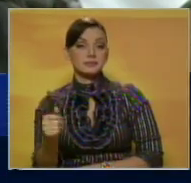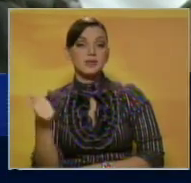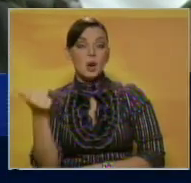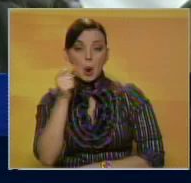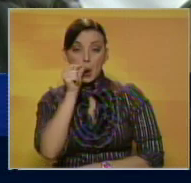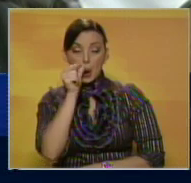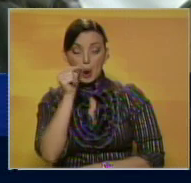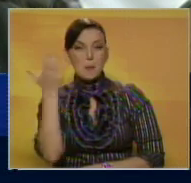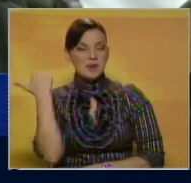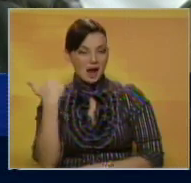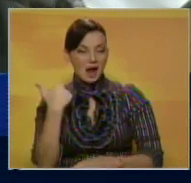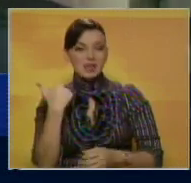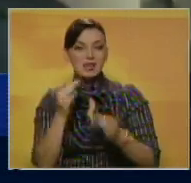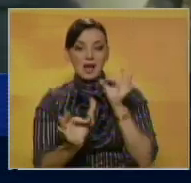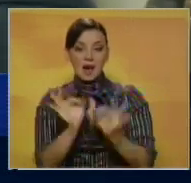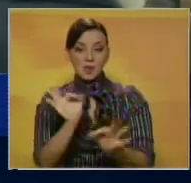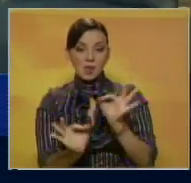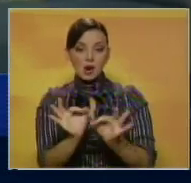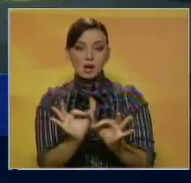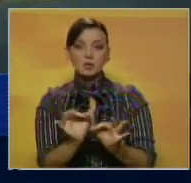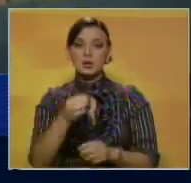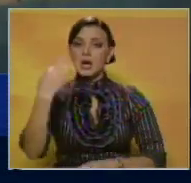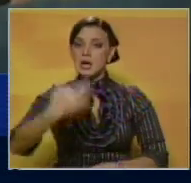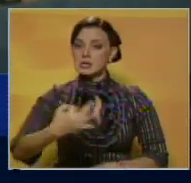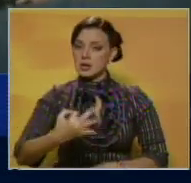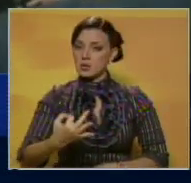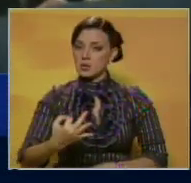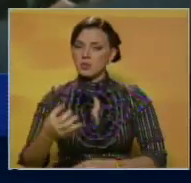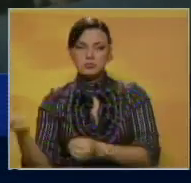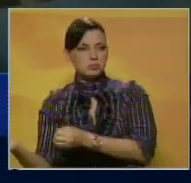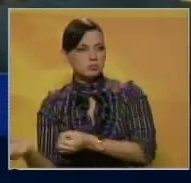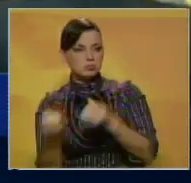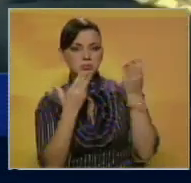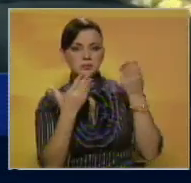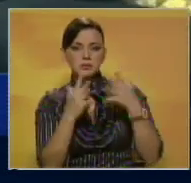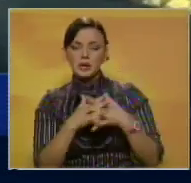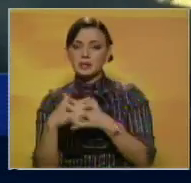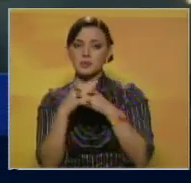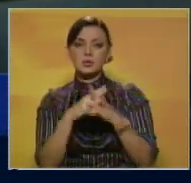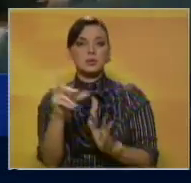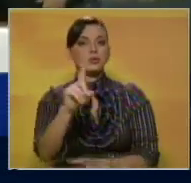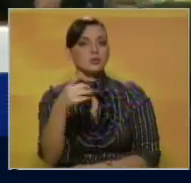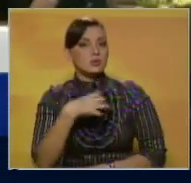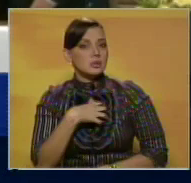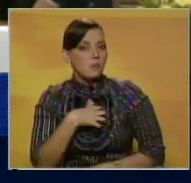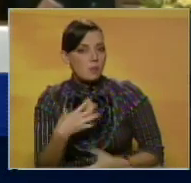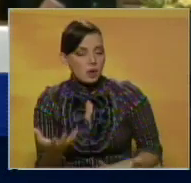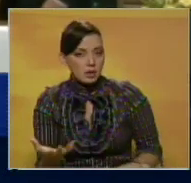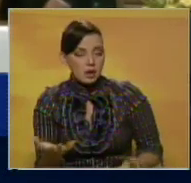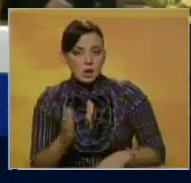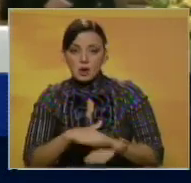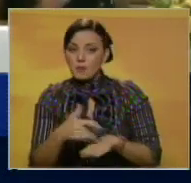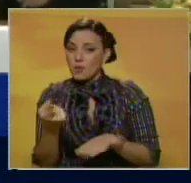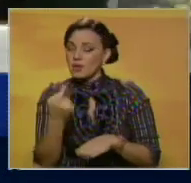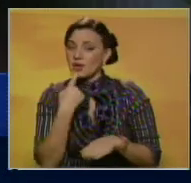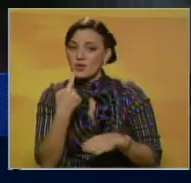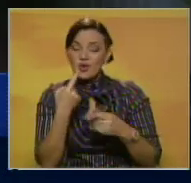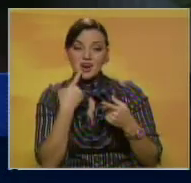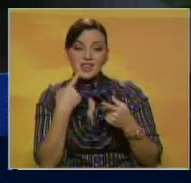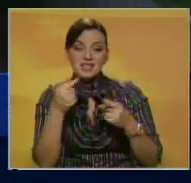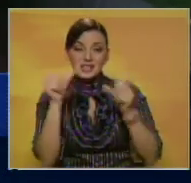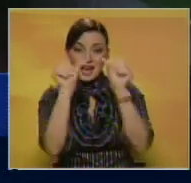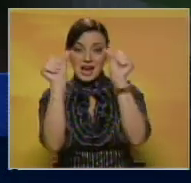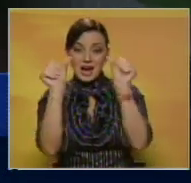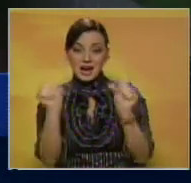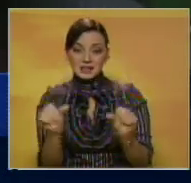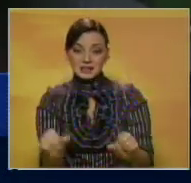de la CONMEBOL, Ricardo Pedrega, aseguró que la extradición de León no puede proceder porque a su juicio no se ajusta técnicamente al sistema